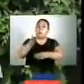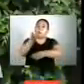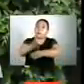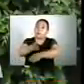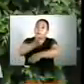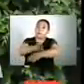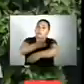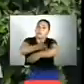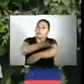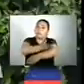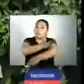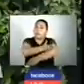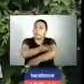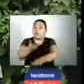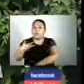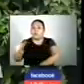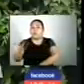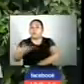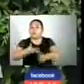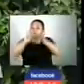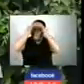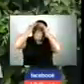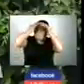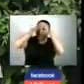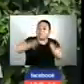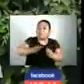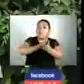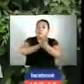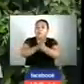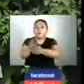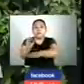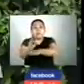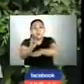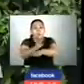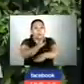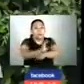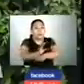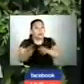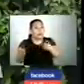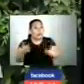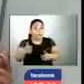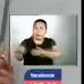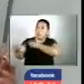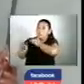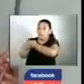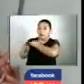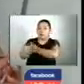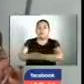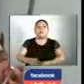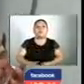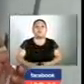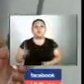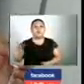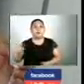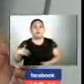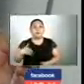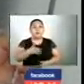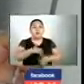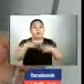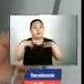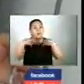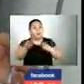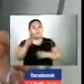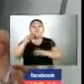vamos a ir adaptando, a tomar decisiones en el marco de la recomendación de la evidencia científica internacional. Al aviso sostiene que el gobierno